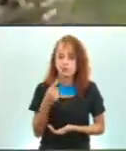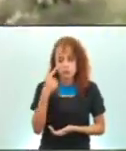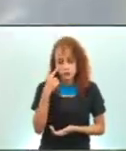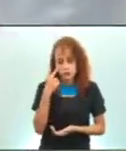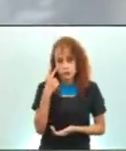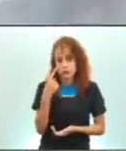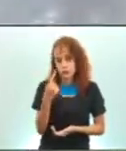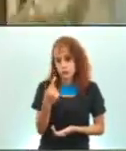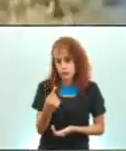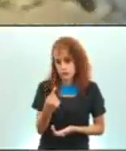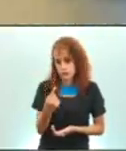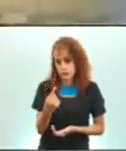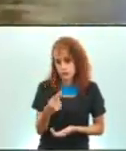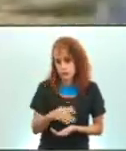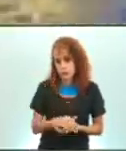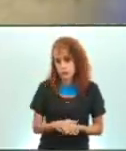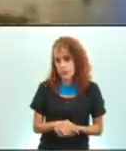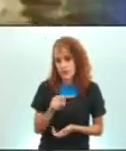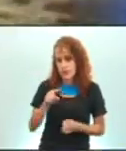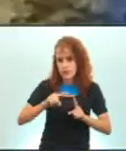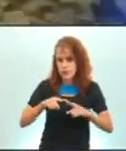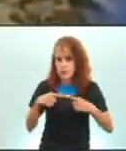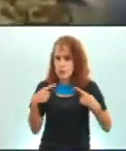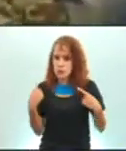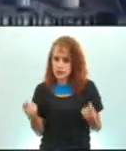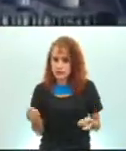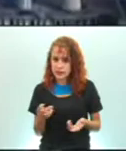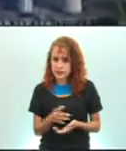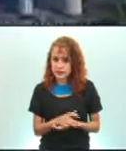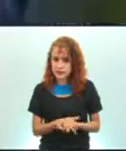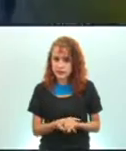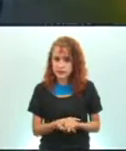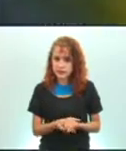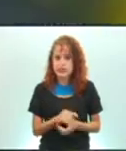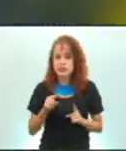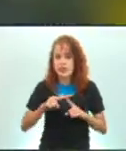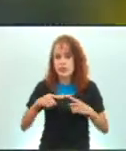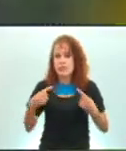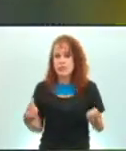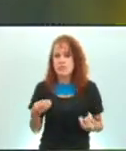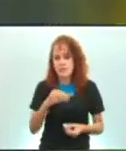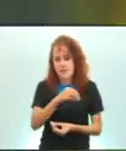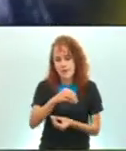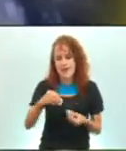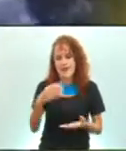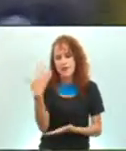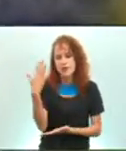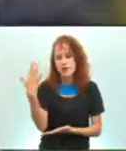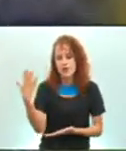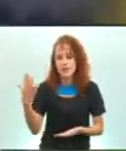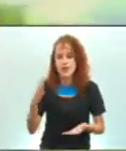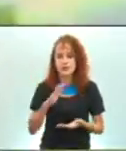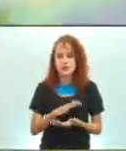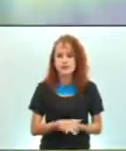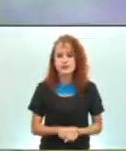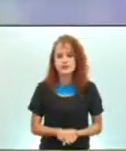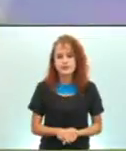los efectos reales de uno de los mayores dramas de nuestro tiempo: el cambio climático.